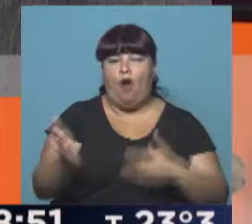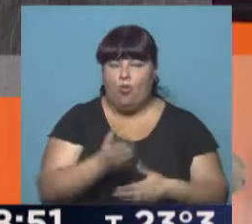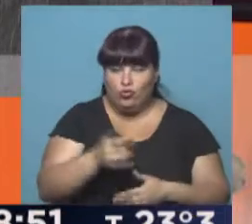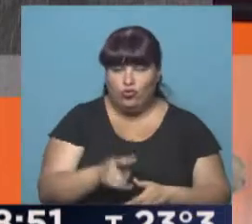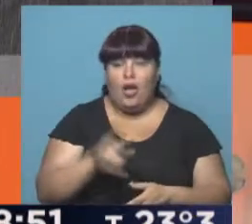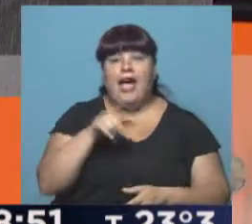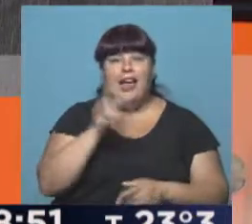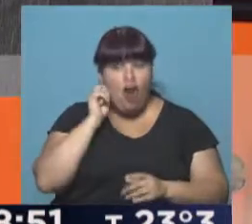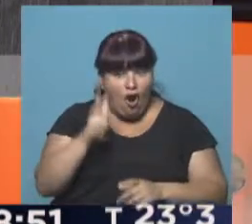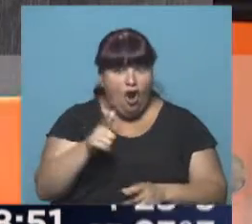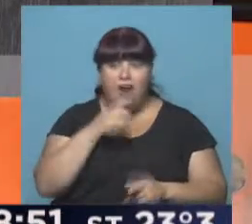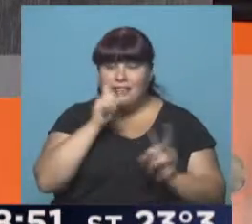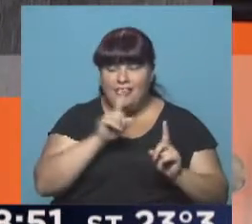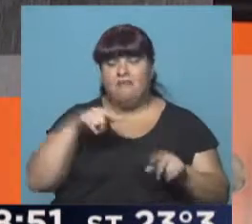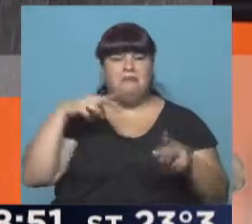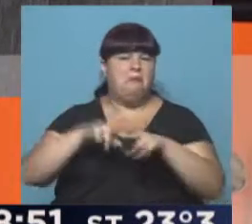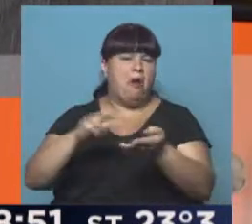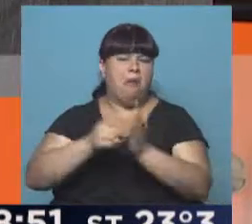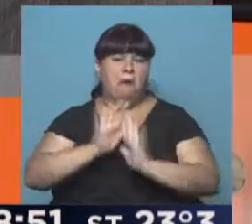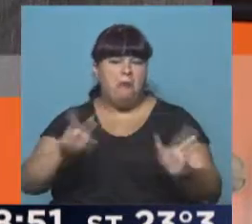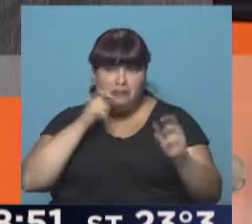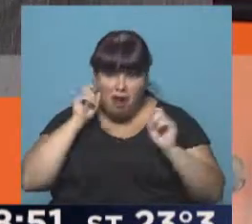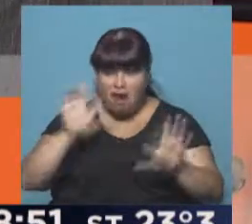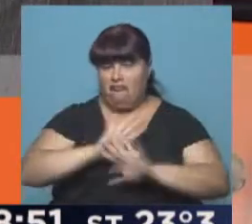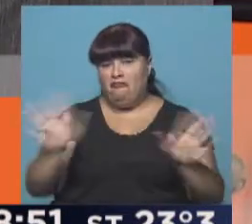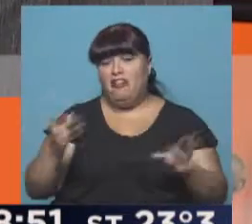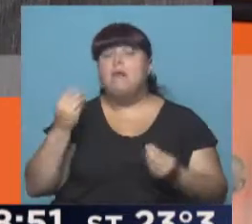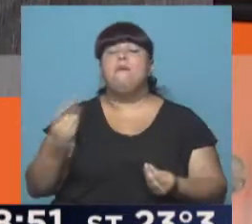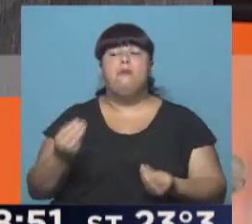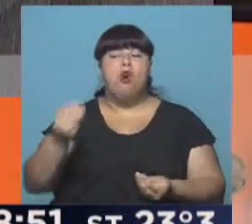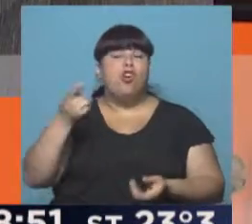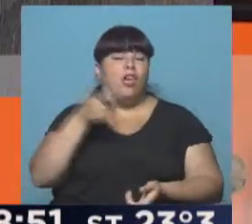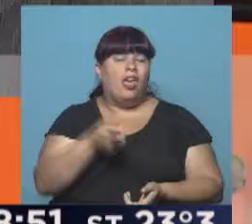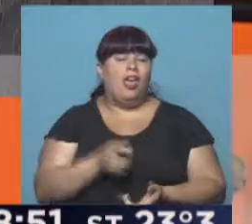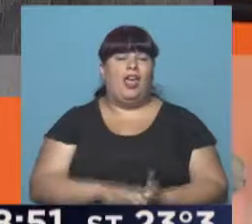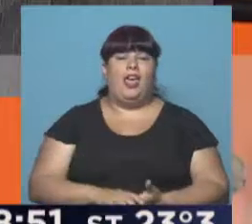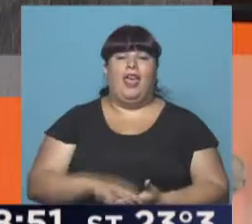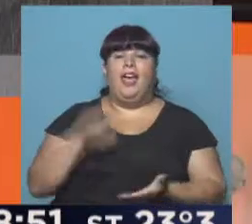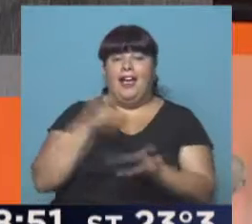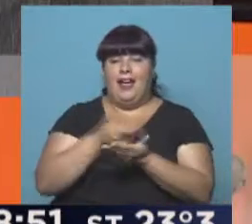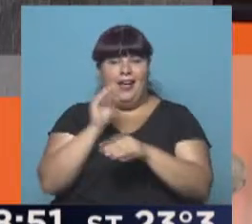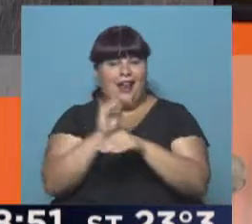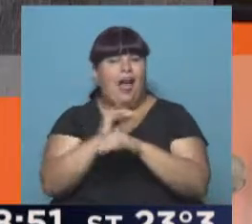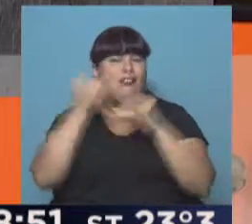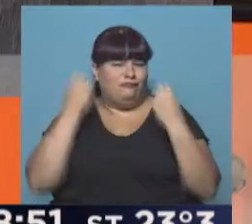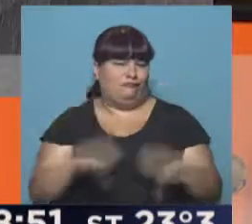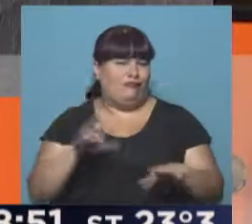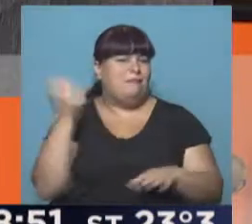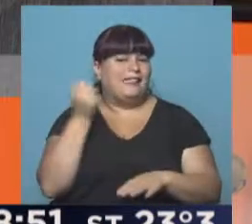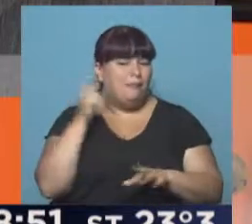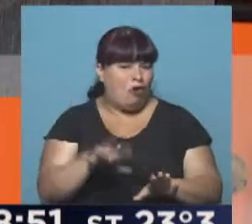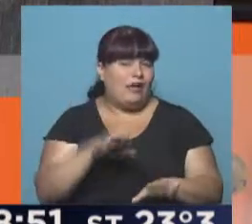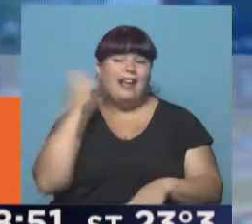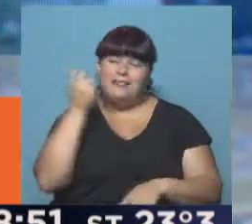logrando eso no vamos a tener más estas discusiones que estuvimos a fin de año porque la financiación va a estar que es lo principal